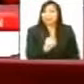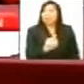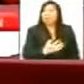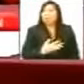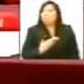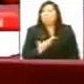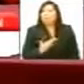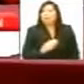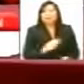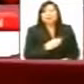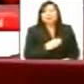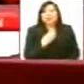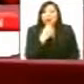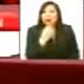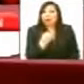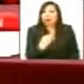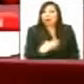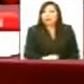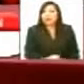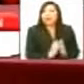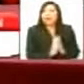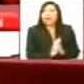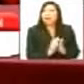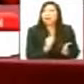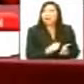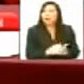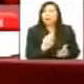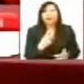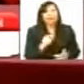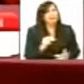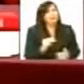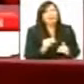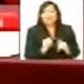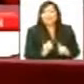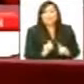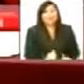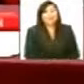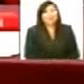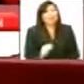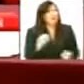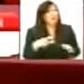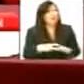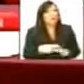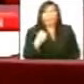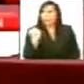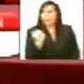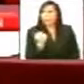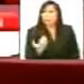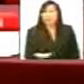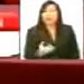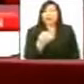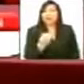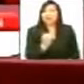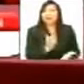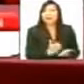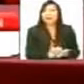que a veces los ministros nos han dicho que por favor sean duros con nosotros, denos un reporte duro, sean